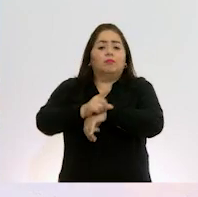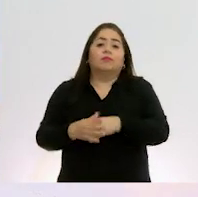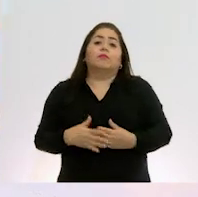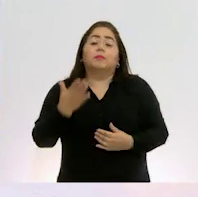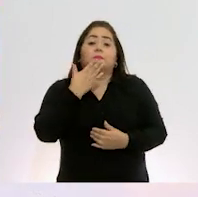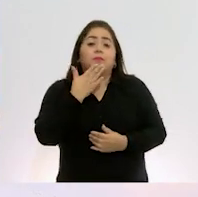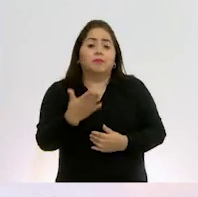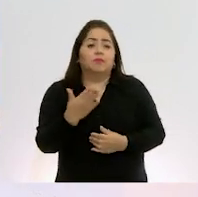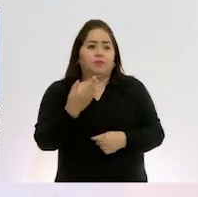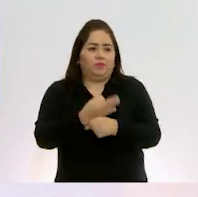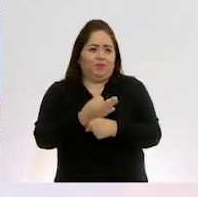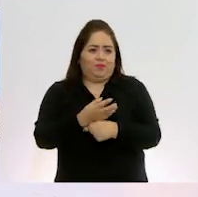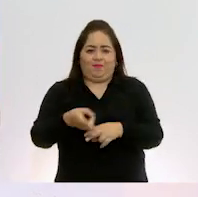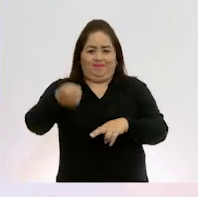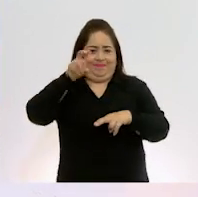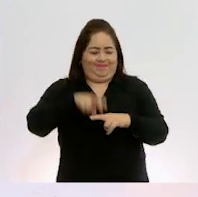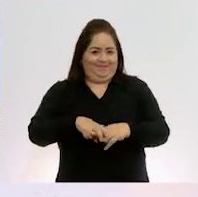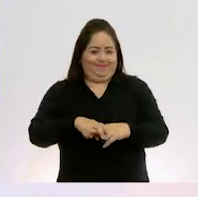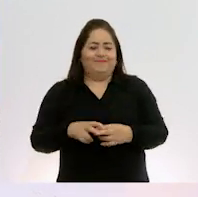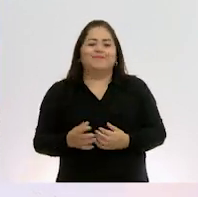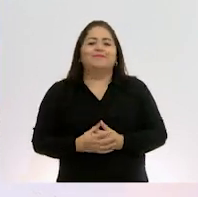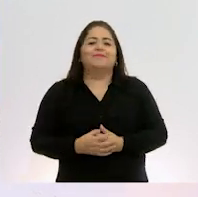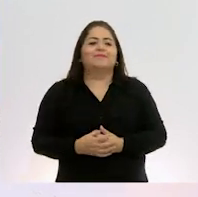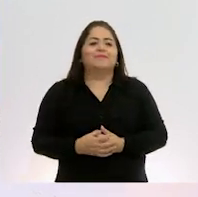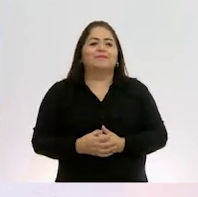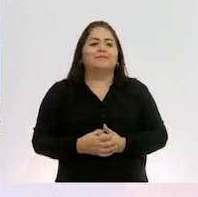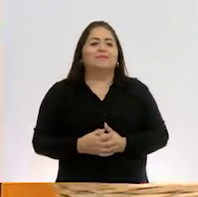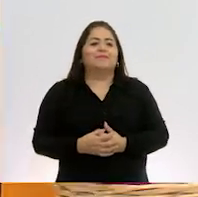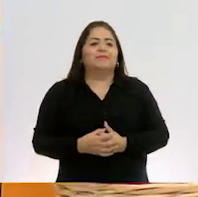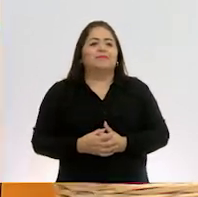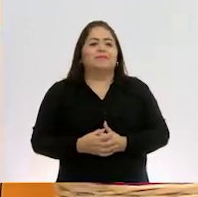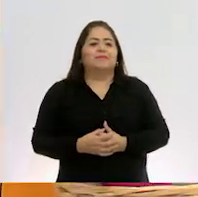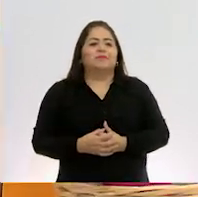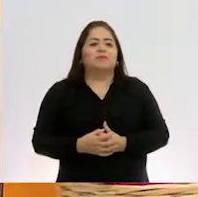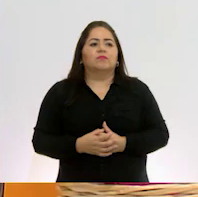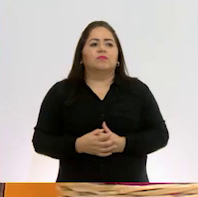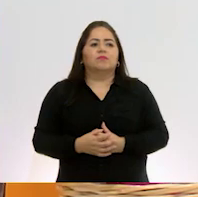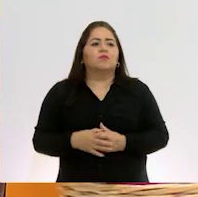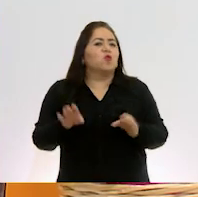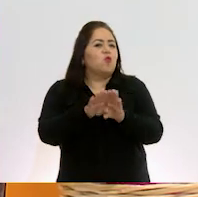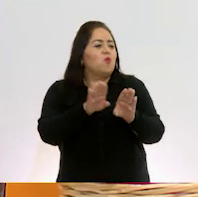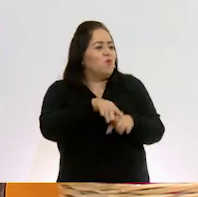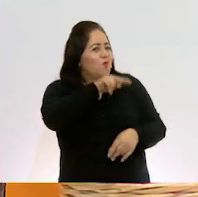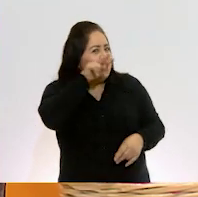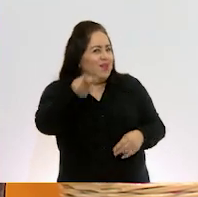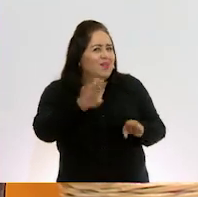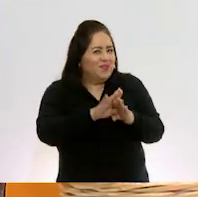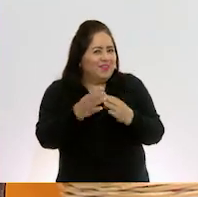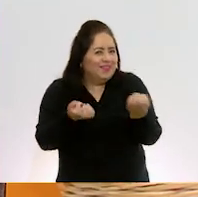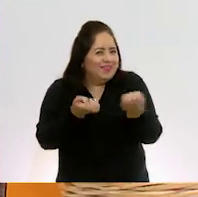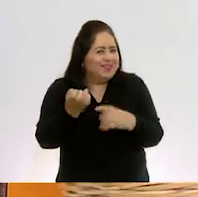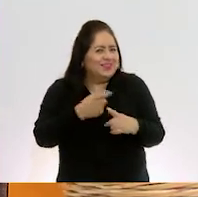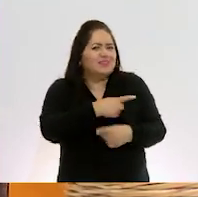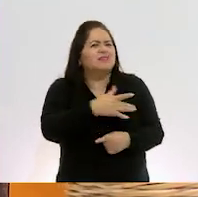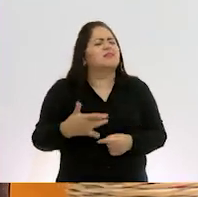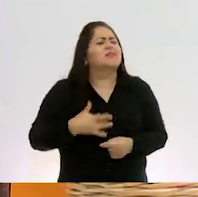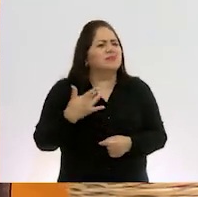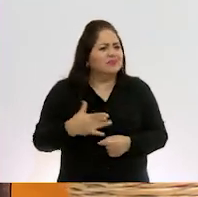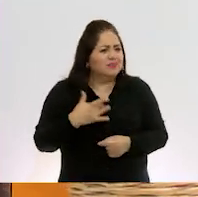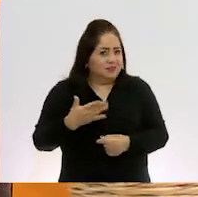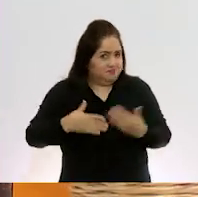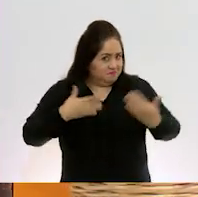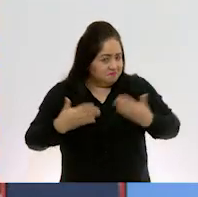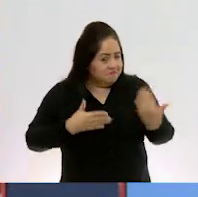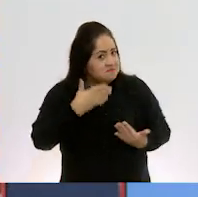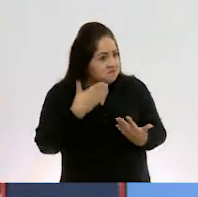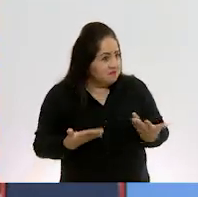bien, regresemos a esto otra vez, de las emociones. ¿Cómo te pareció toda esta dinámica? ¿Qué sentiste? ¿La